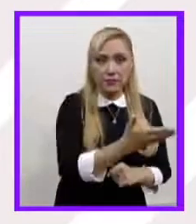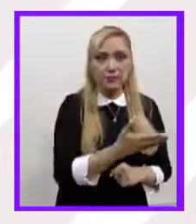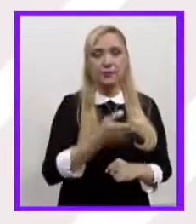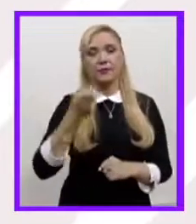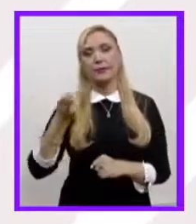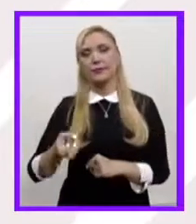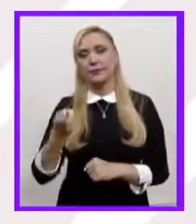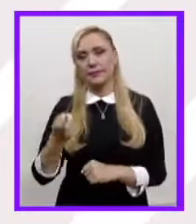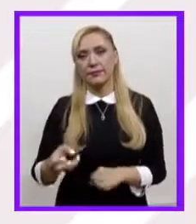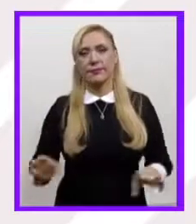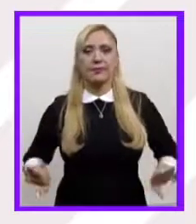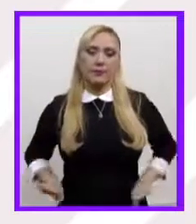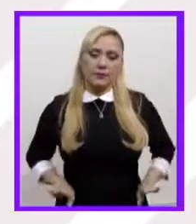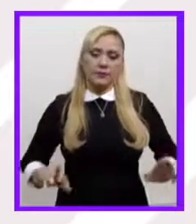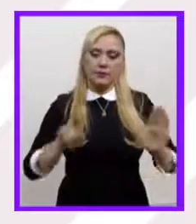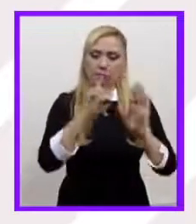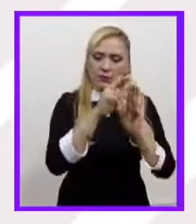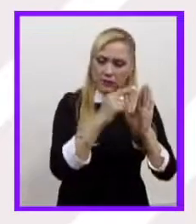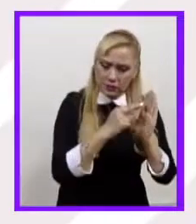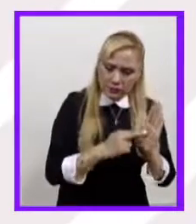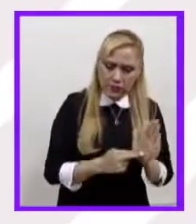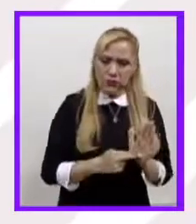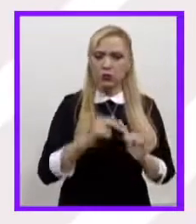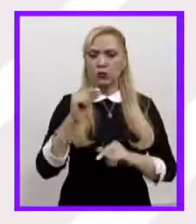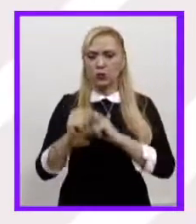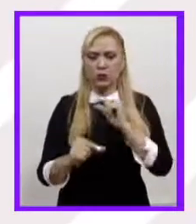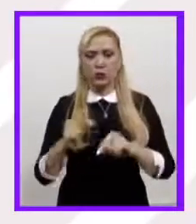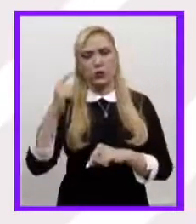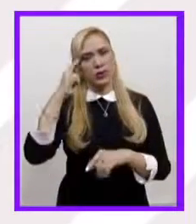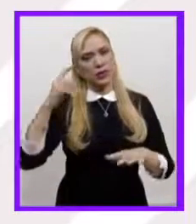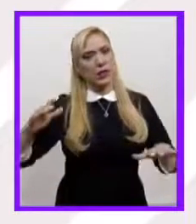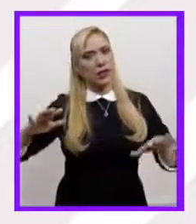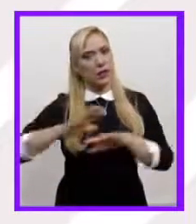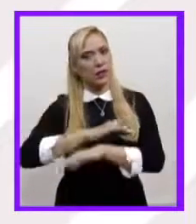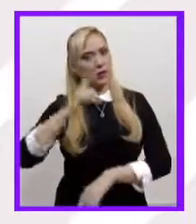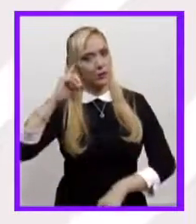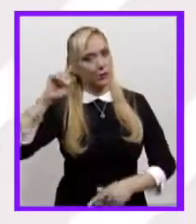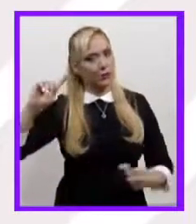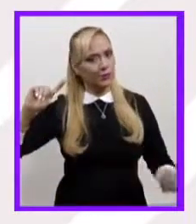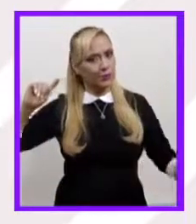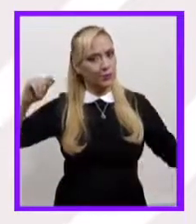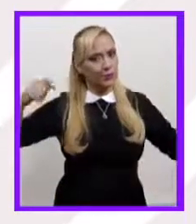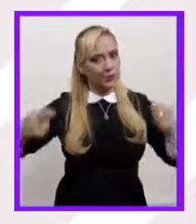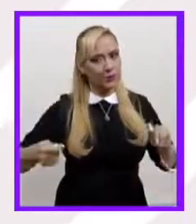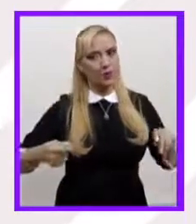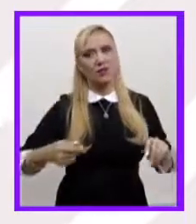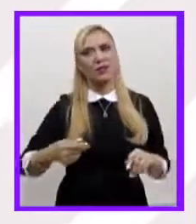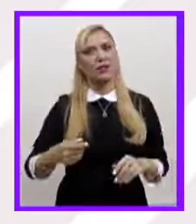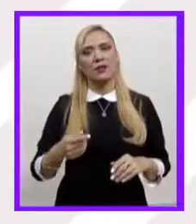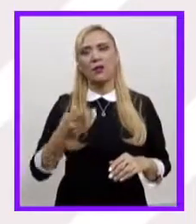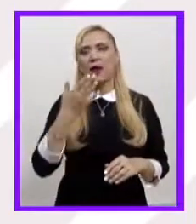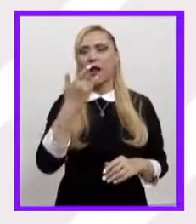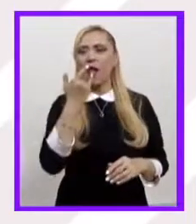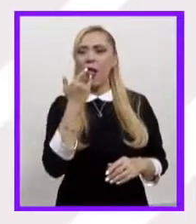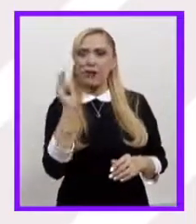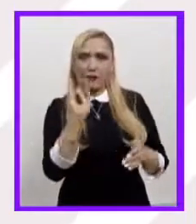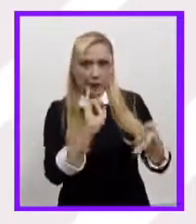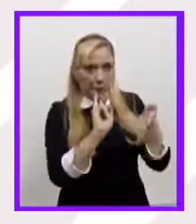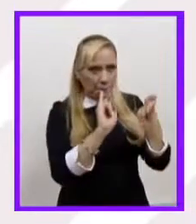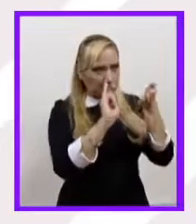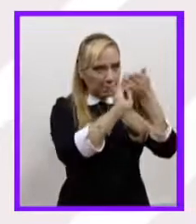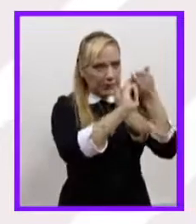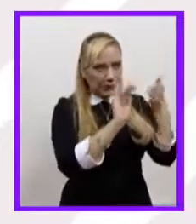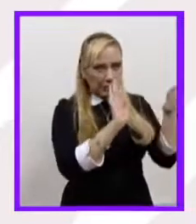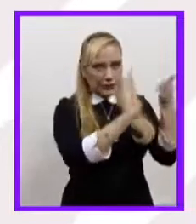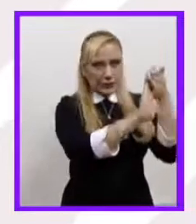tipo de normas, pues vayamos cambiando esa manera de hacer las cosas, no solamente poner un parchecito, ¿no? Para